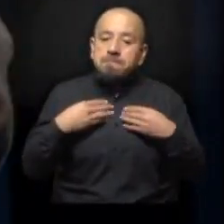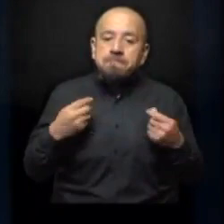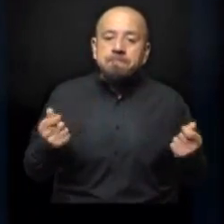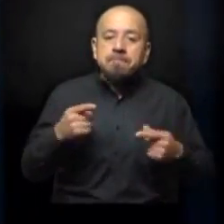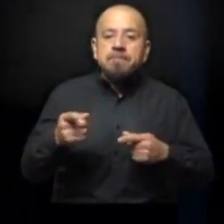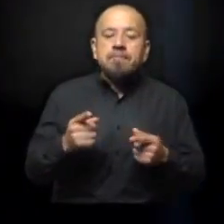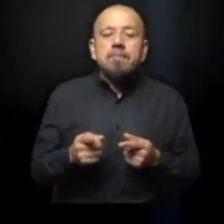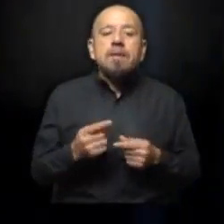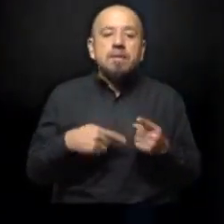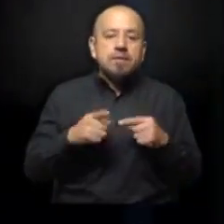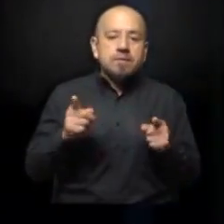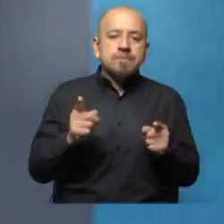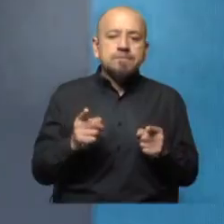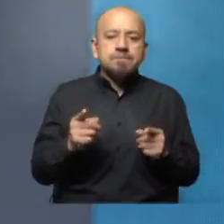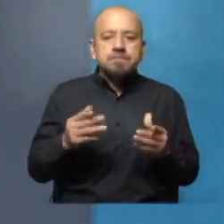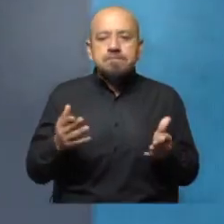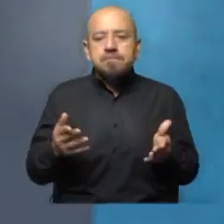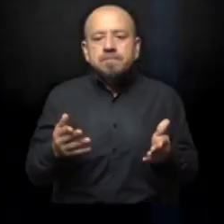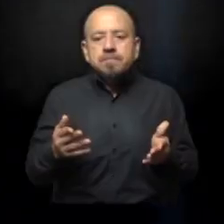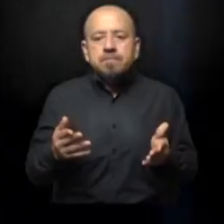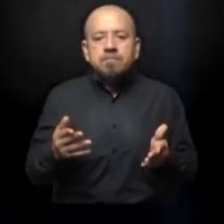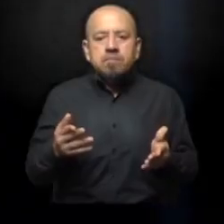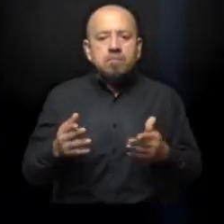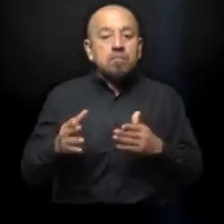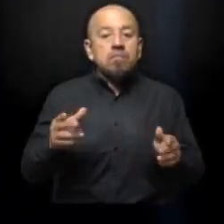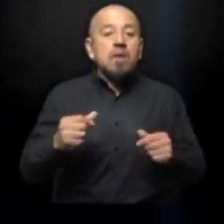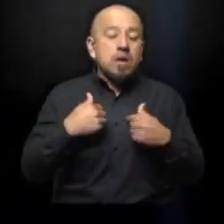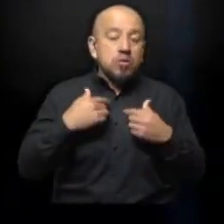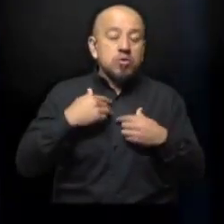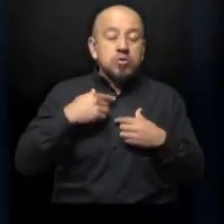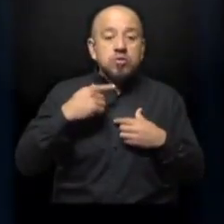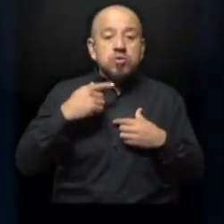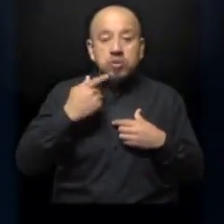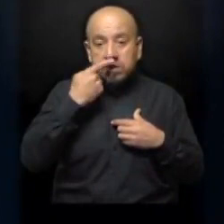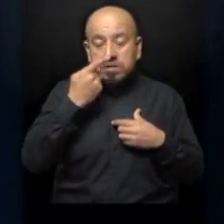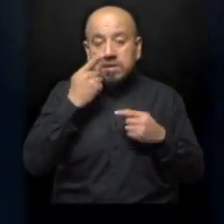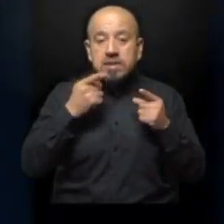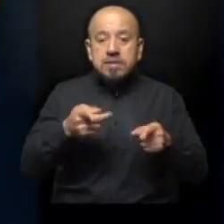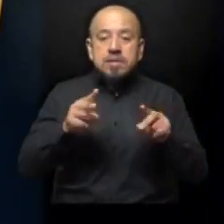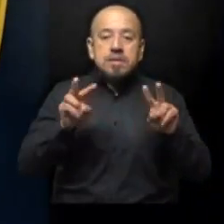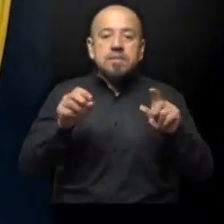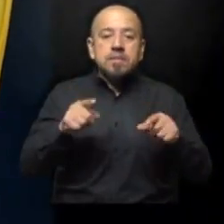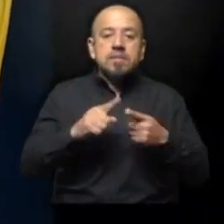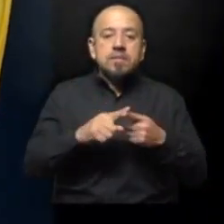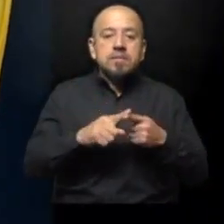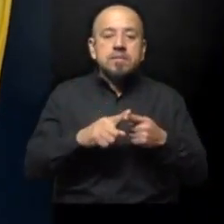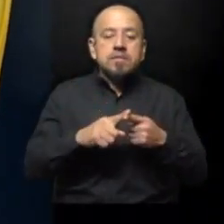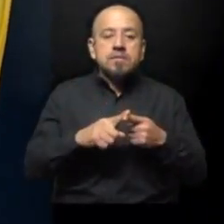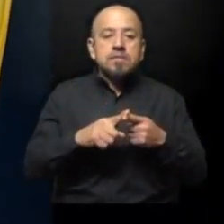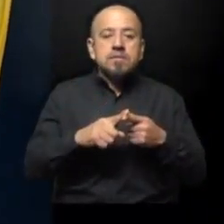pero es que es lo que nos importa me decía